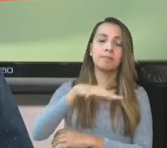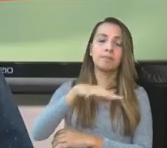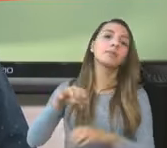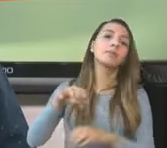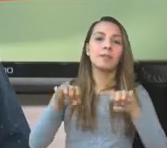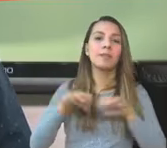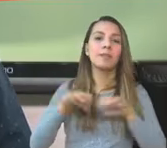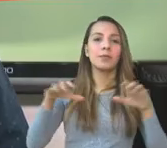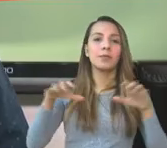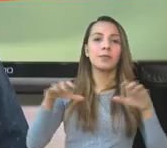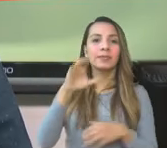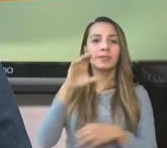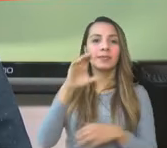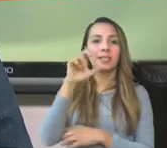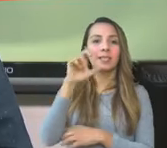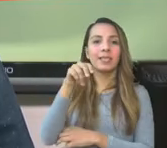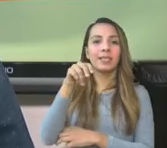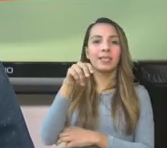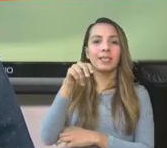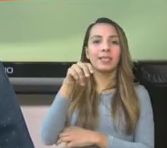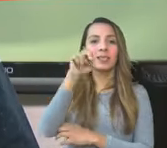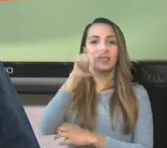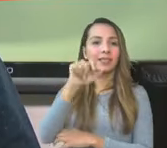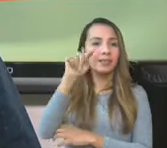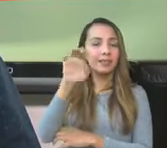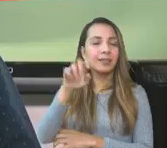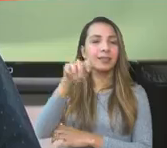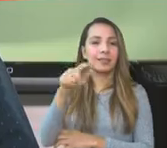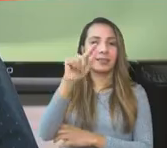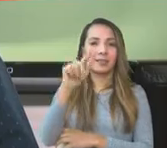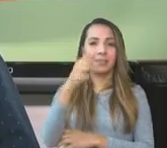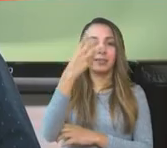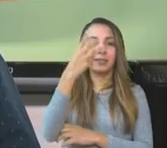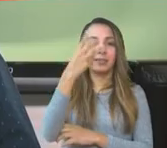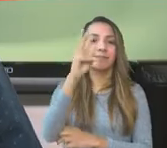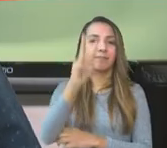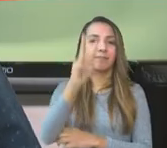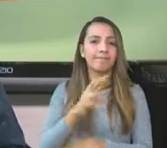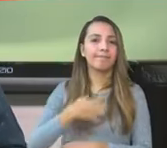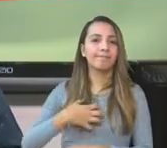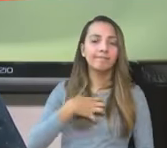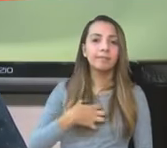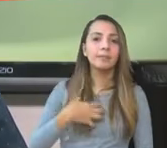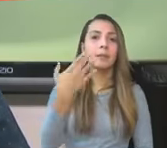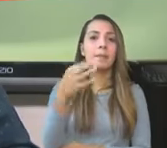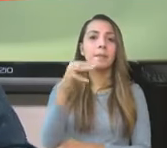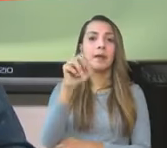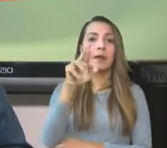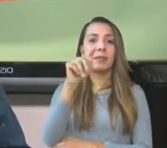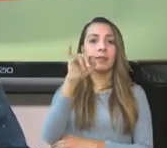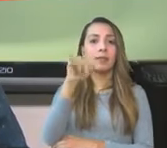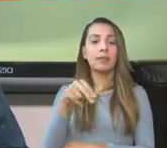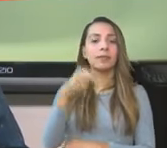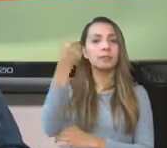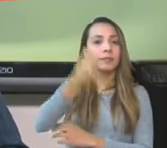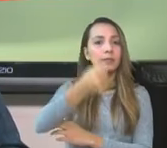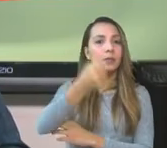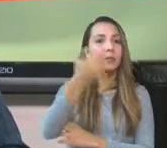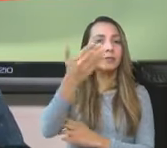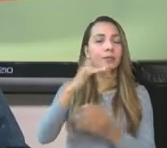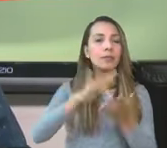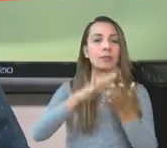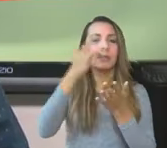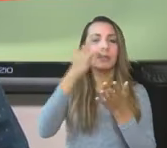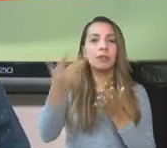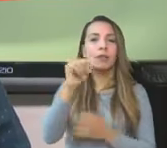de CNR Lánzate, canal 73, muy contentos, Martín, Andrés, Macías, un saludo, gracias